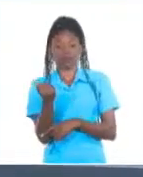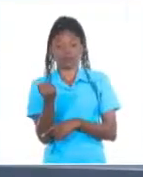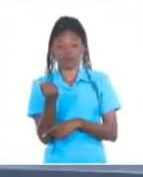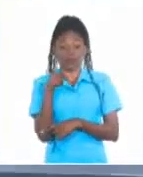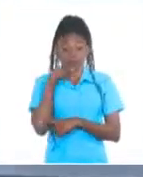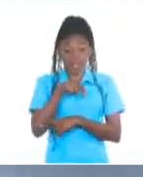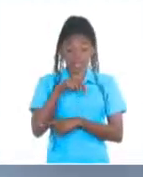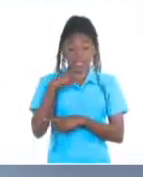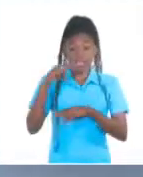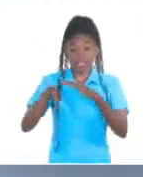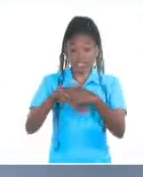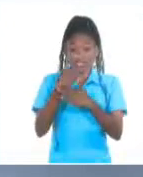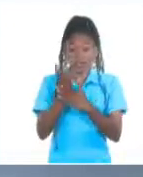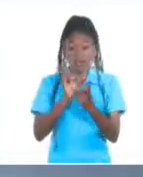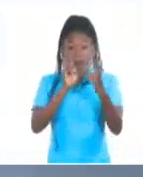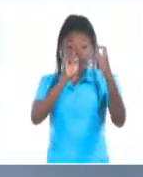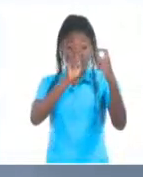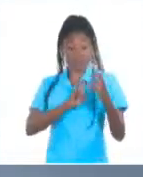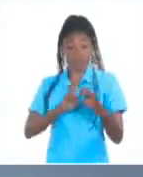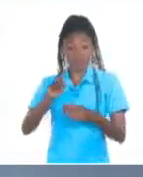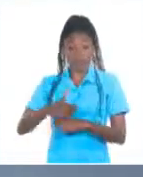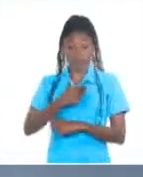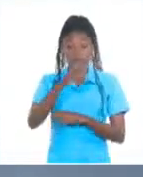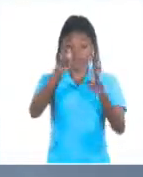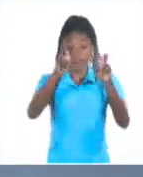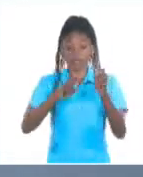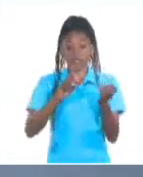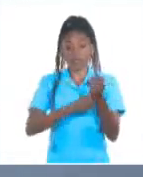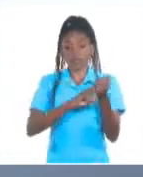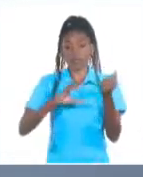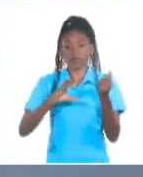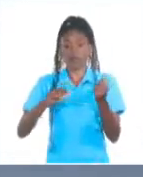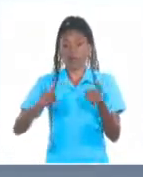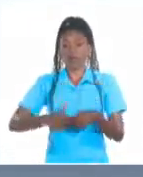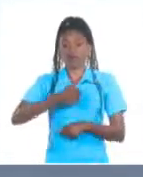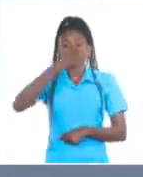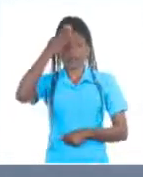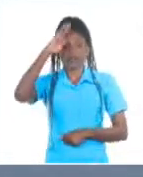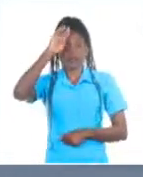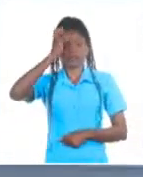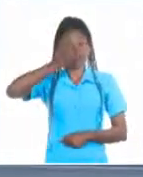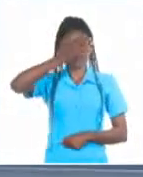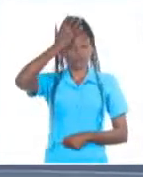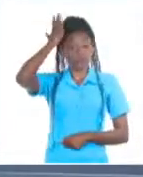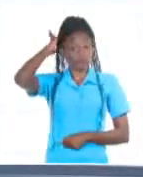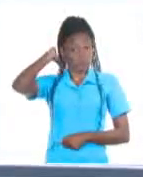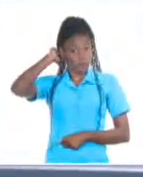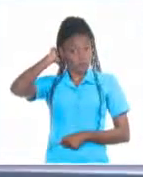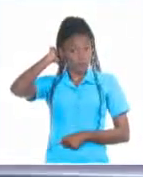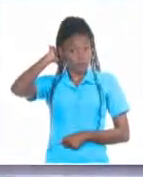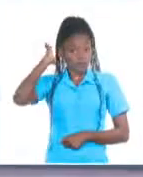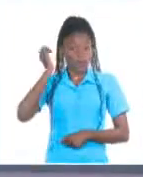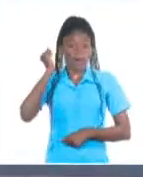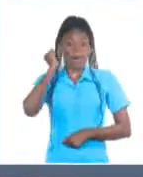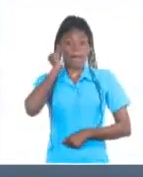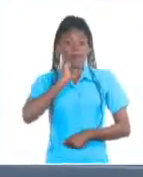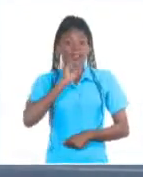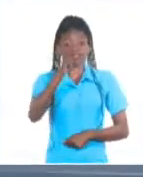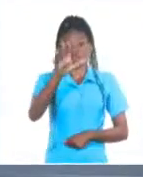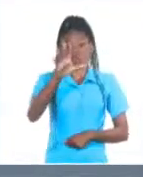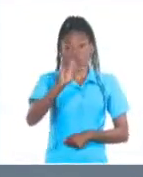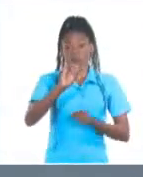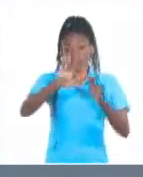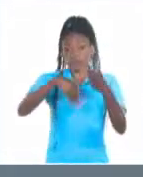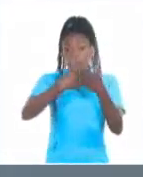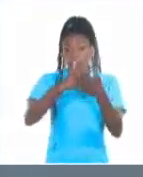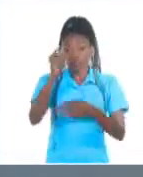Así trascendió durante el encuentro que sostuvo el primer secretario del partido y presidente cubano, Miguel Díaz-Canel Bermúdez, con más de 150